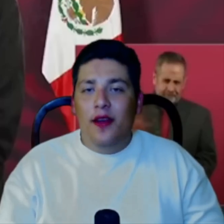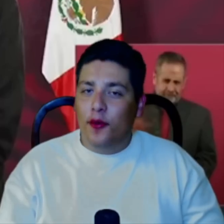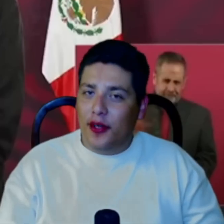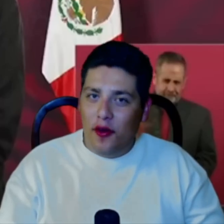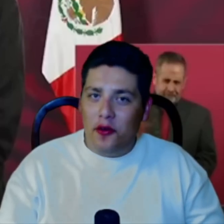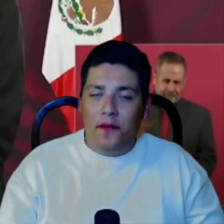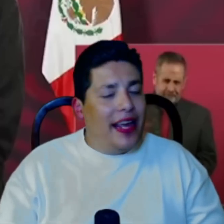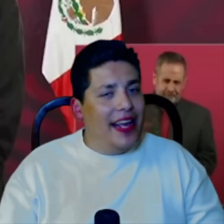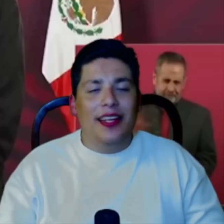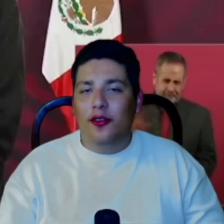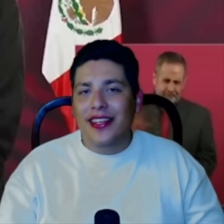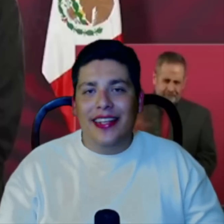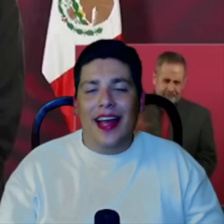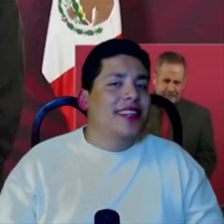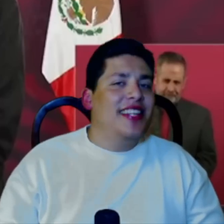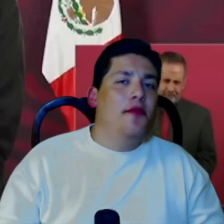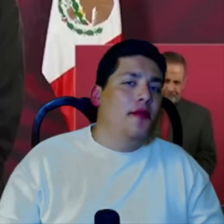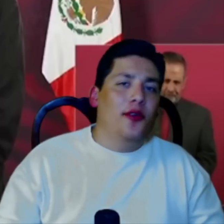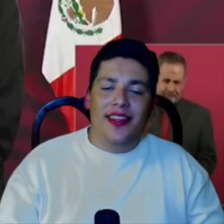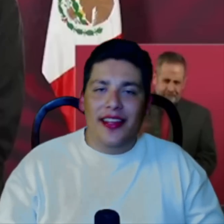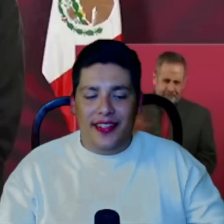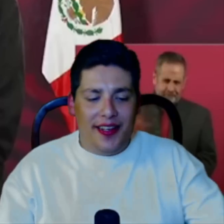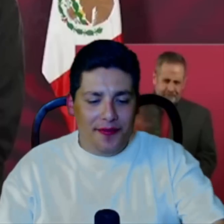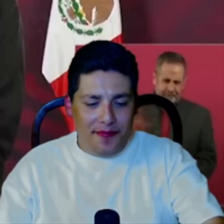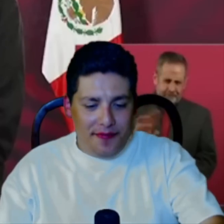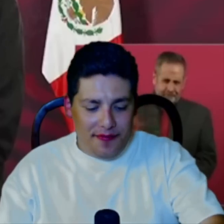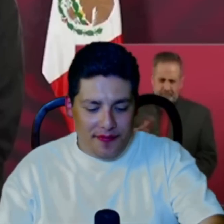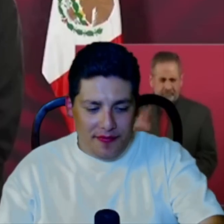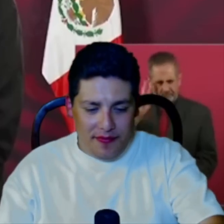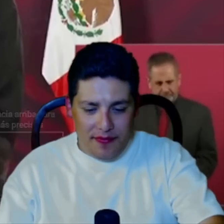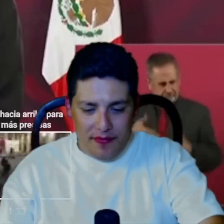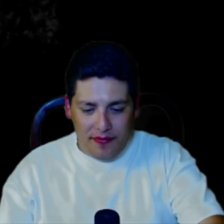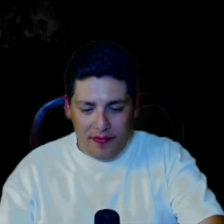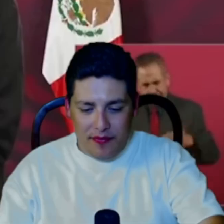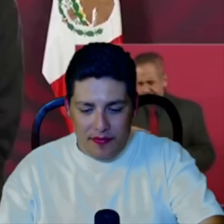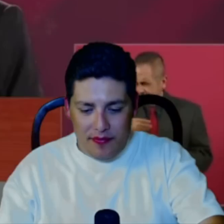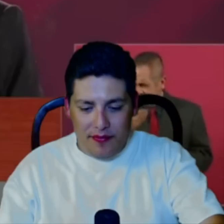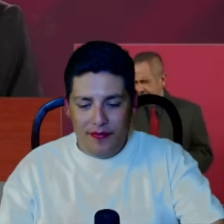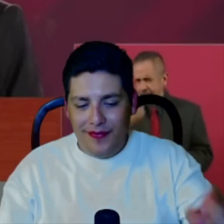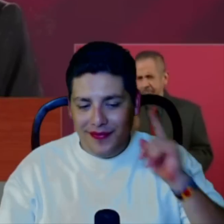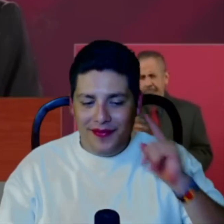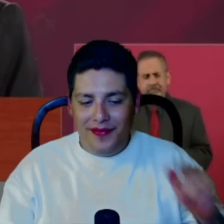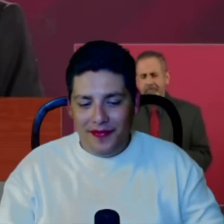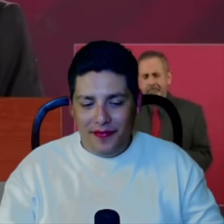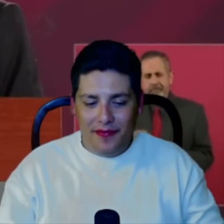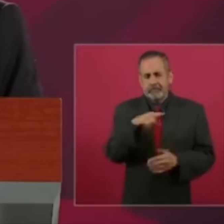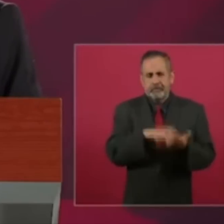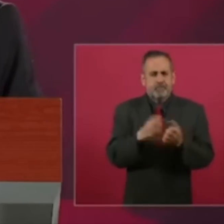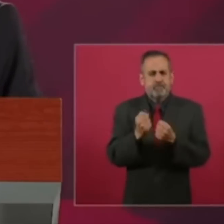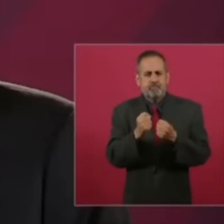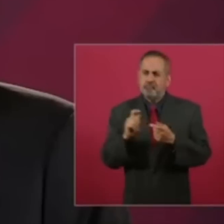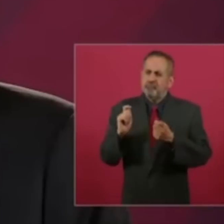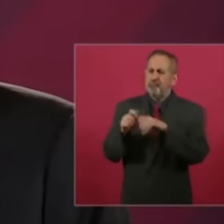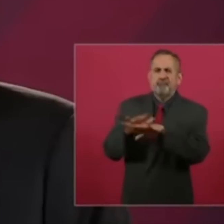presidente, porque, ojo, esta noticia se volvió tendencia. Les digo de que está muy fuerte el movimiento